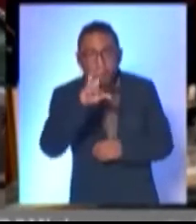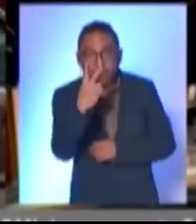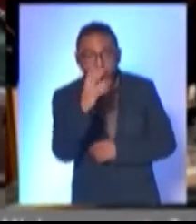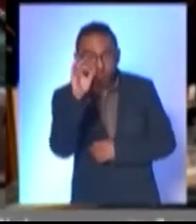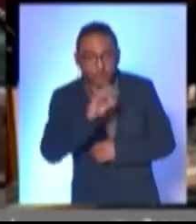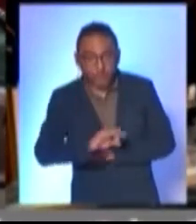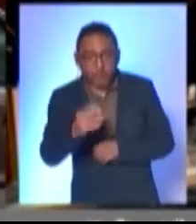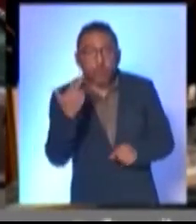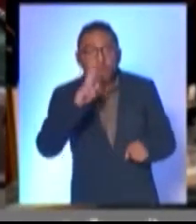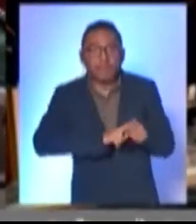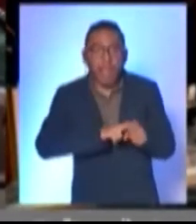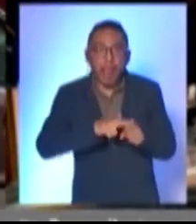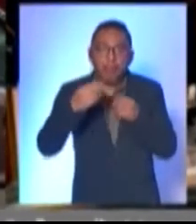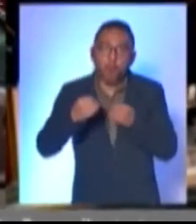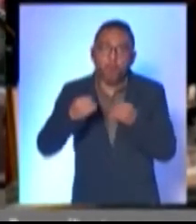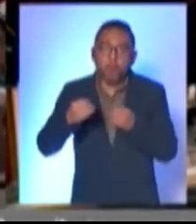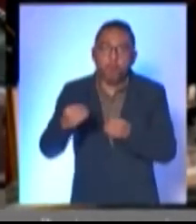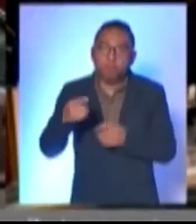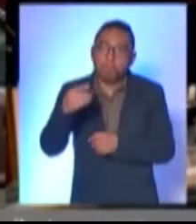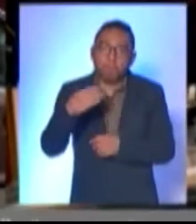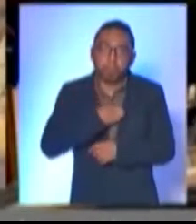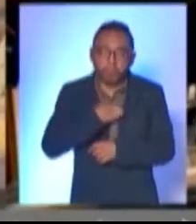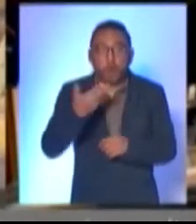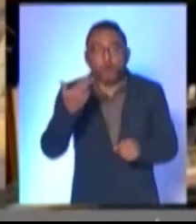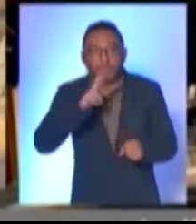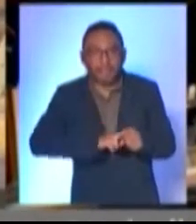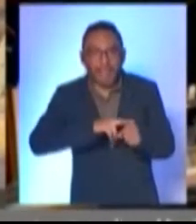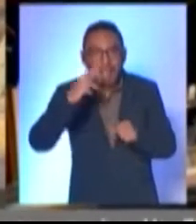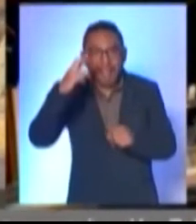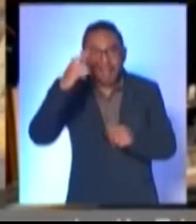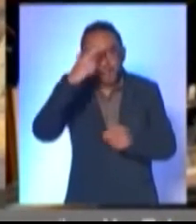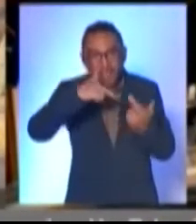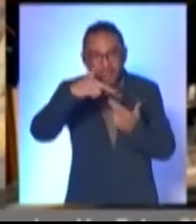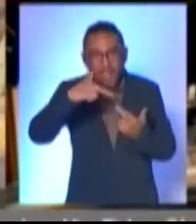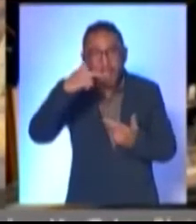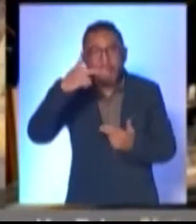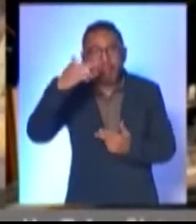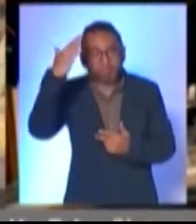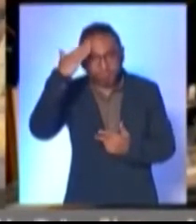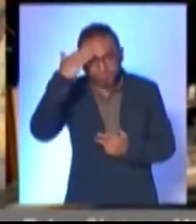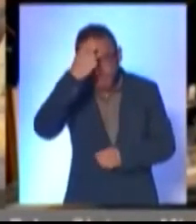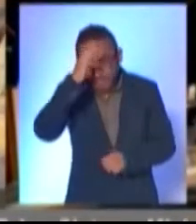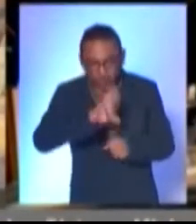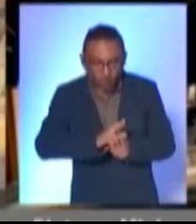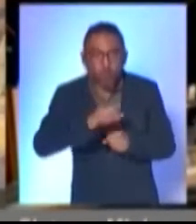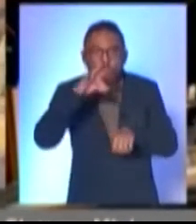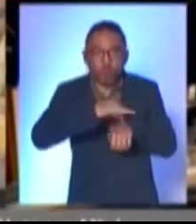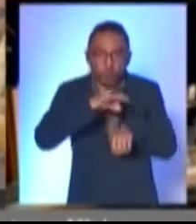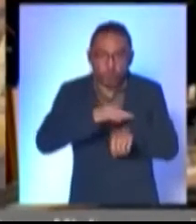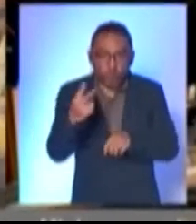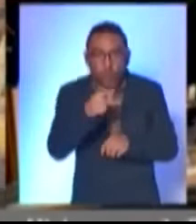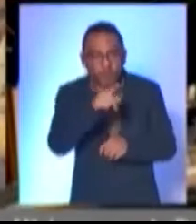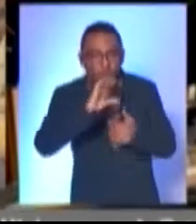de ocupación hospitalaria. Además, el director del Hospital Regional, Pedro Daniel Martínez, el médico Fernando Camargo de Ponce de León, pidió al